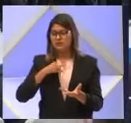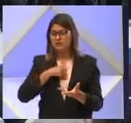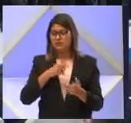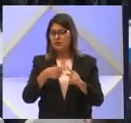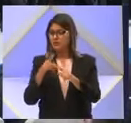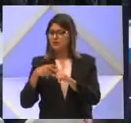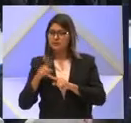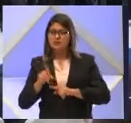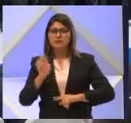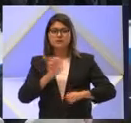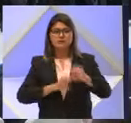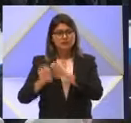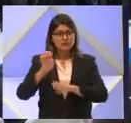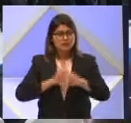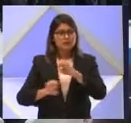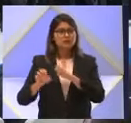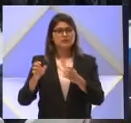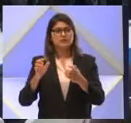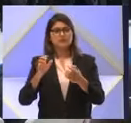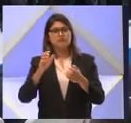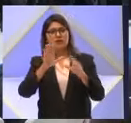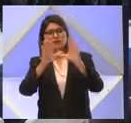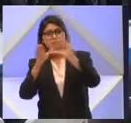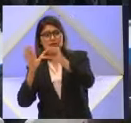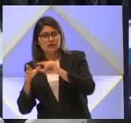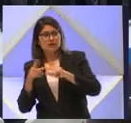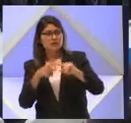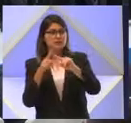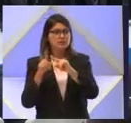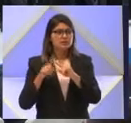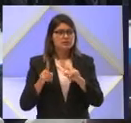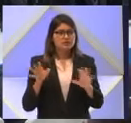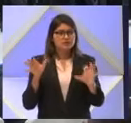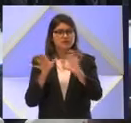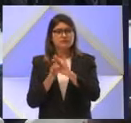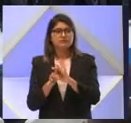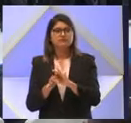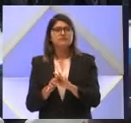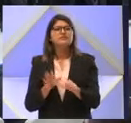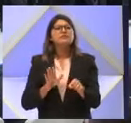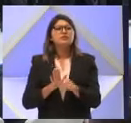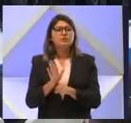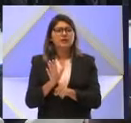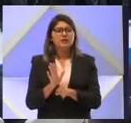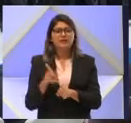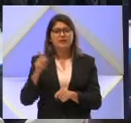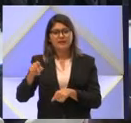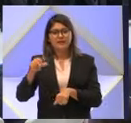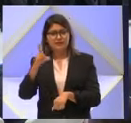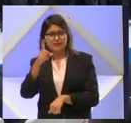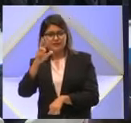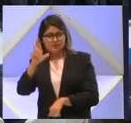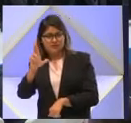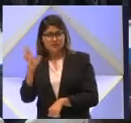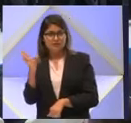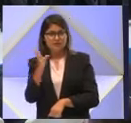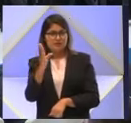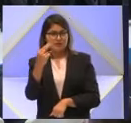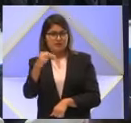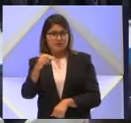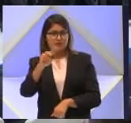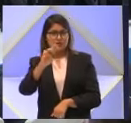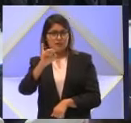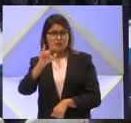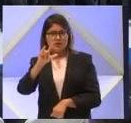espacial siento eso no es mucho el tema de eso es otro aspecto eso se hace con el doctor william billy es el coordinador general